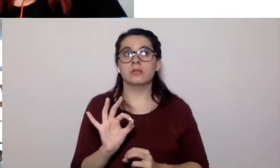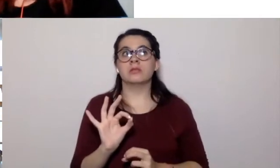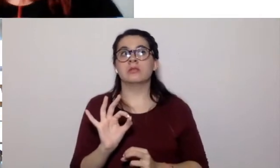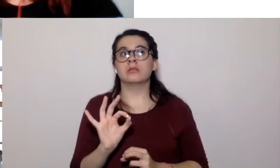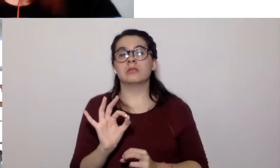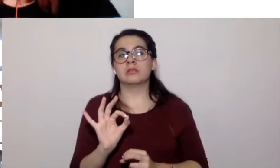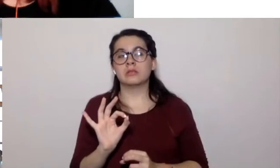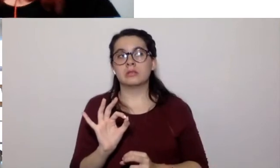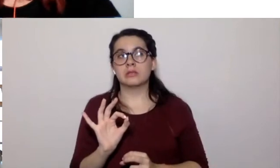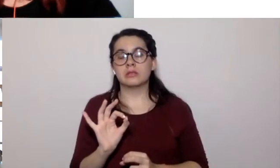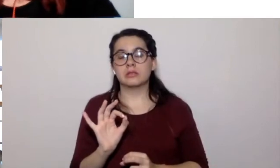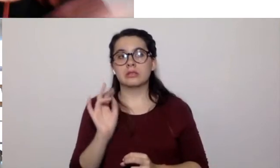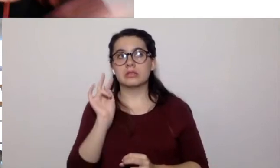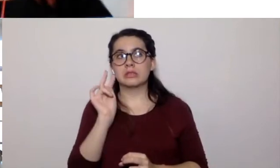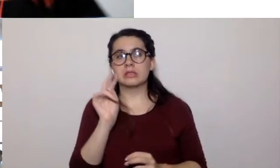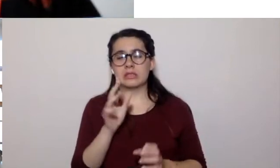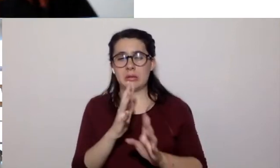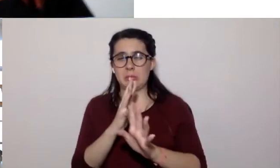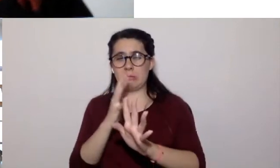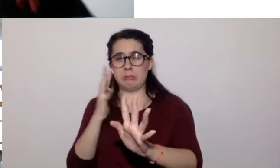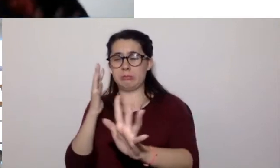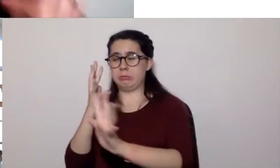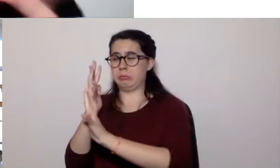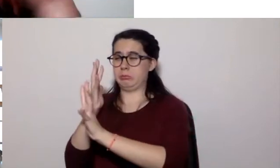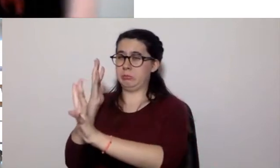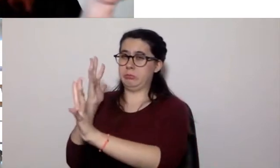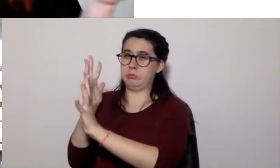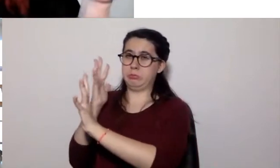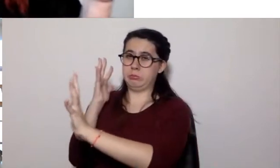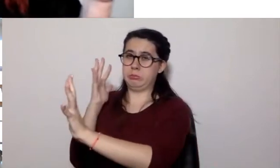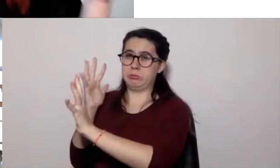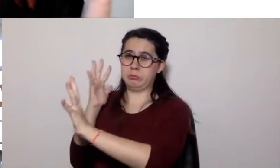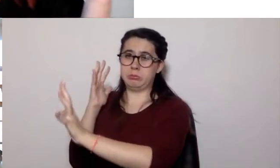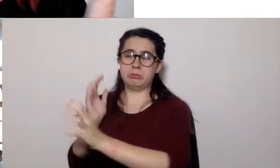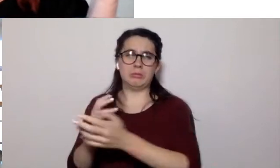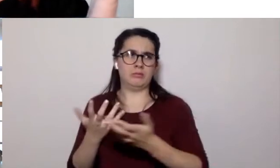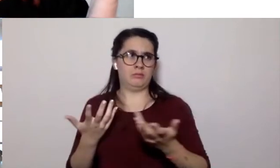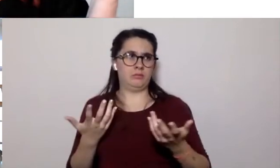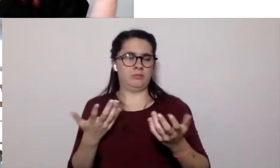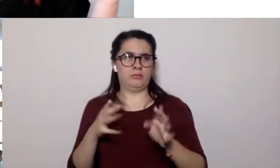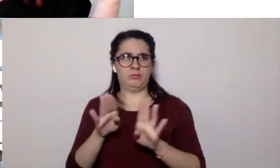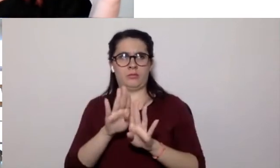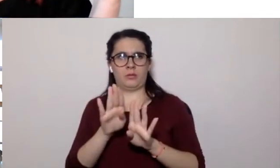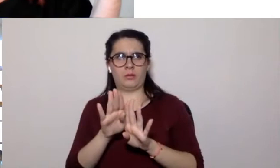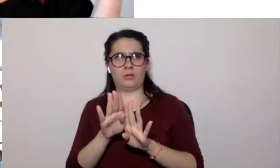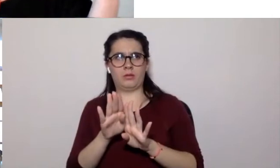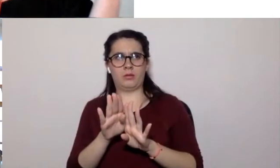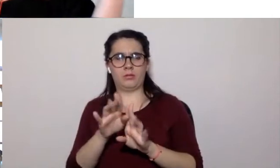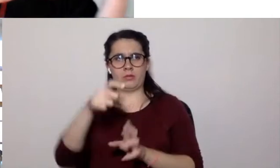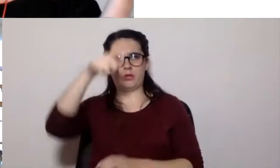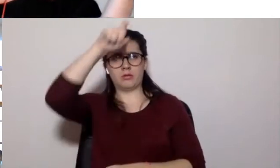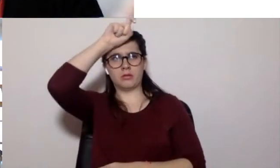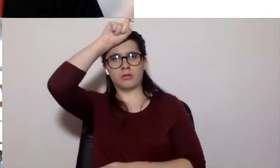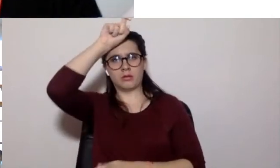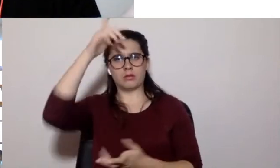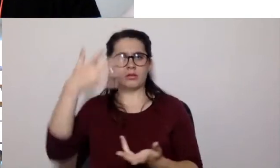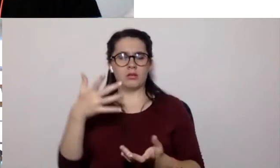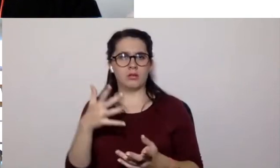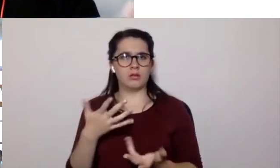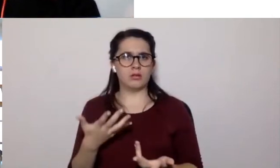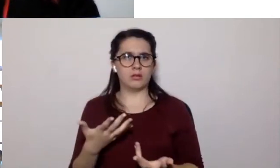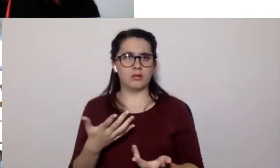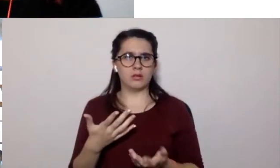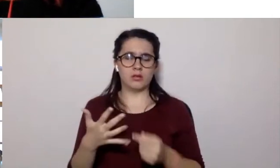y filas. Yo no sé cuántas mesas deberían de ser. El 30% claro. Son mínimas. Y si ya hay una fila de lista de espera,